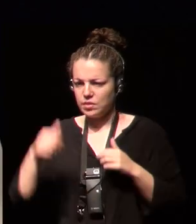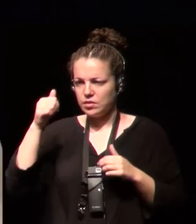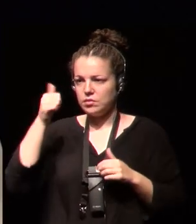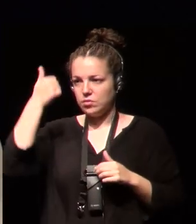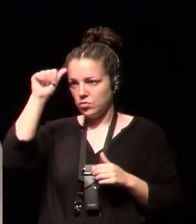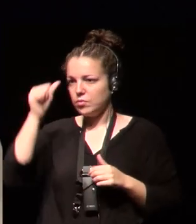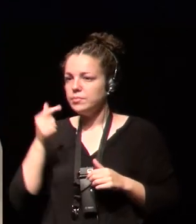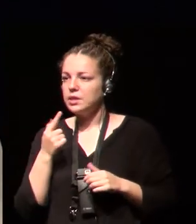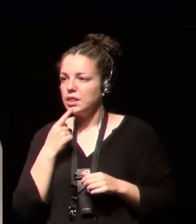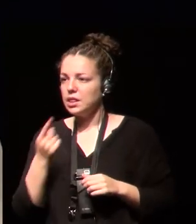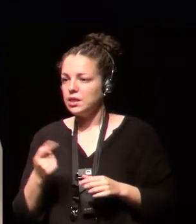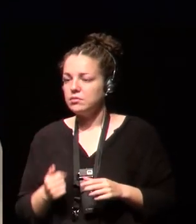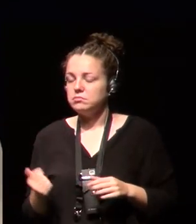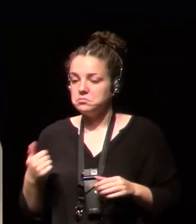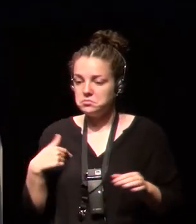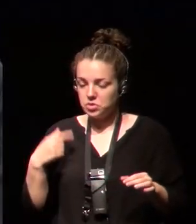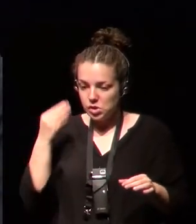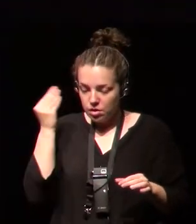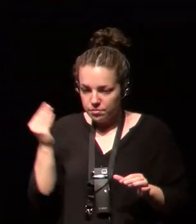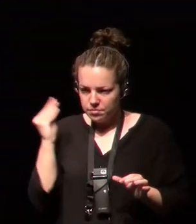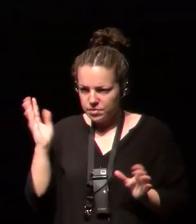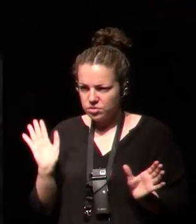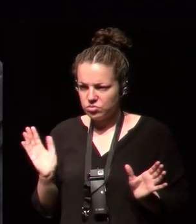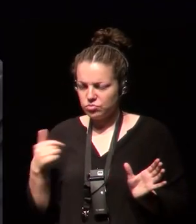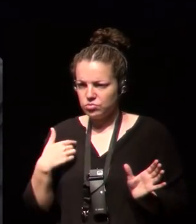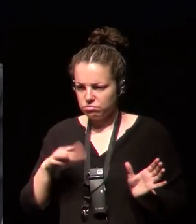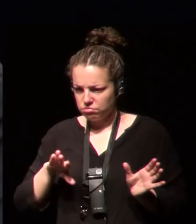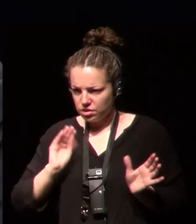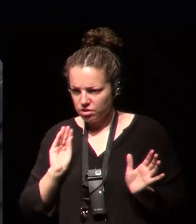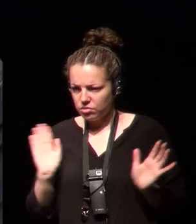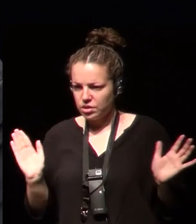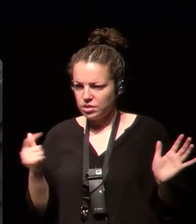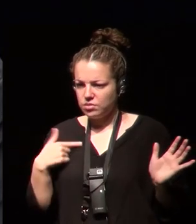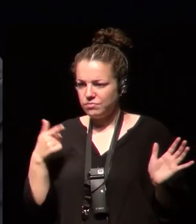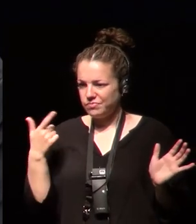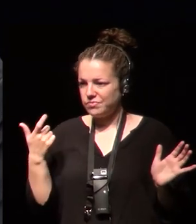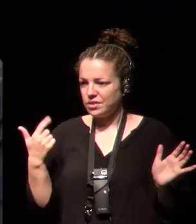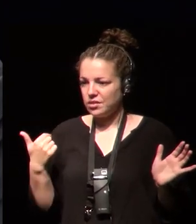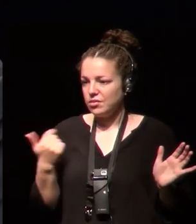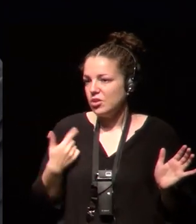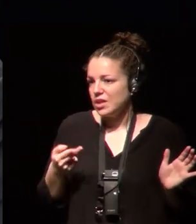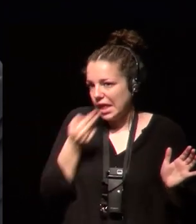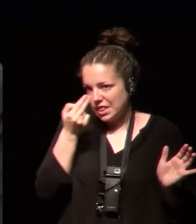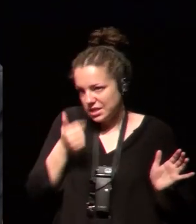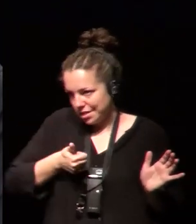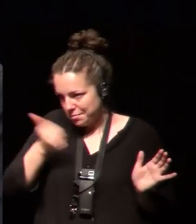Yo creo que entiendo que esa parte ha sido más interesante que la mía, pero bueno, muy